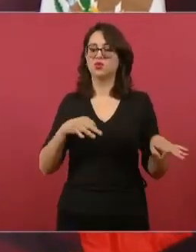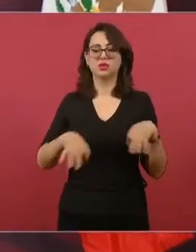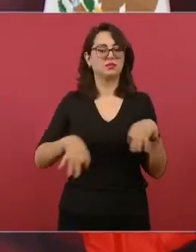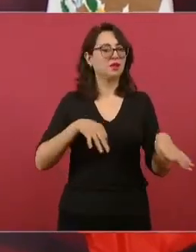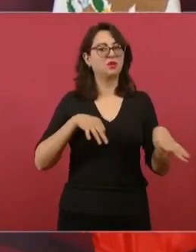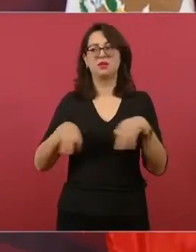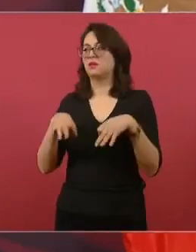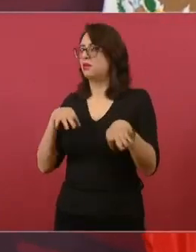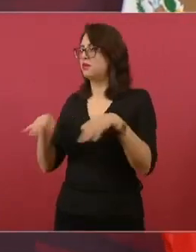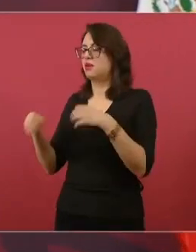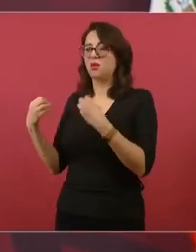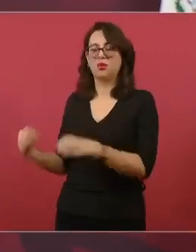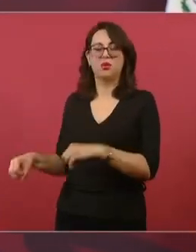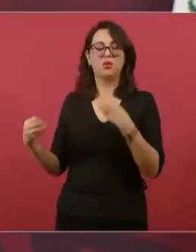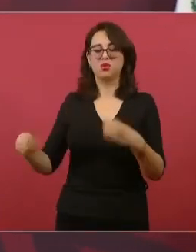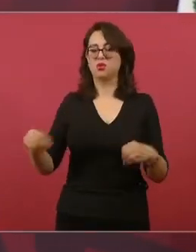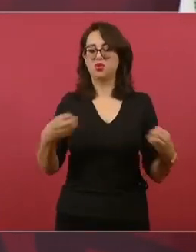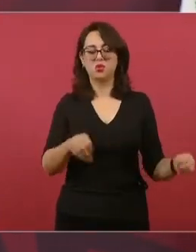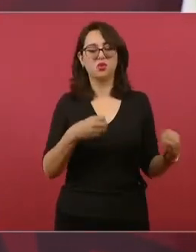bastante trabajo.